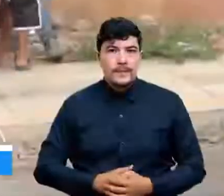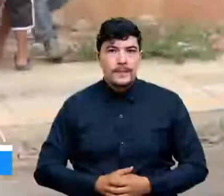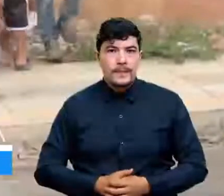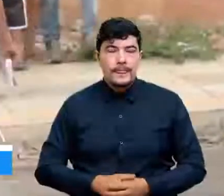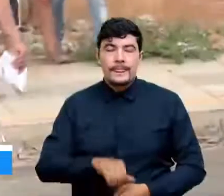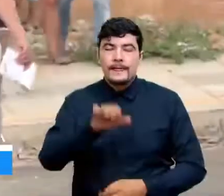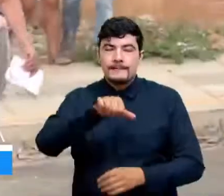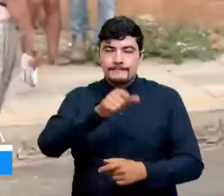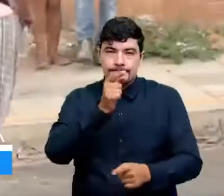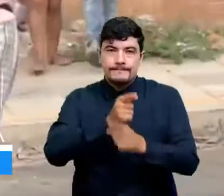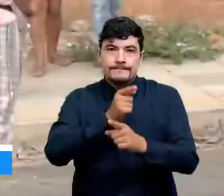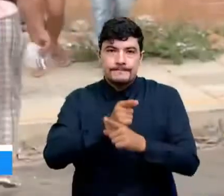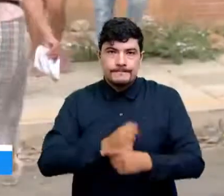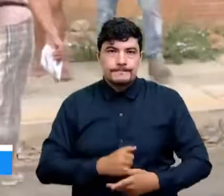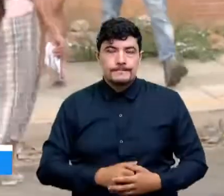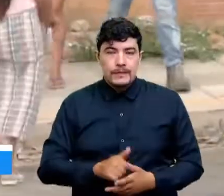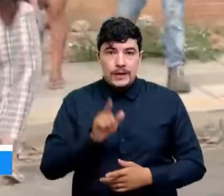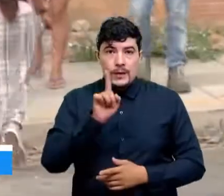Así es, Diana, pues